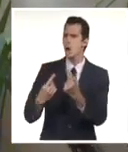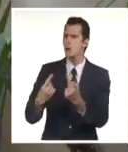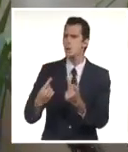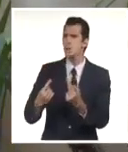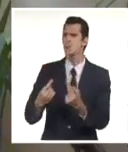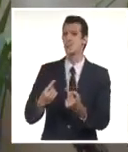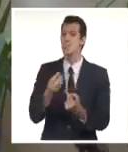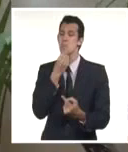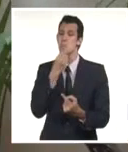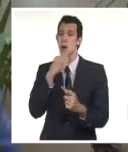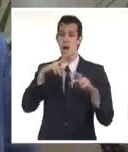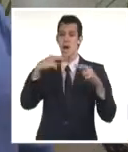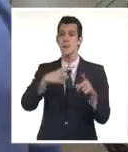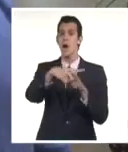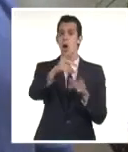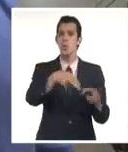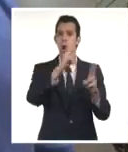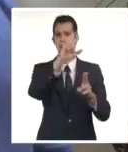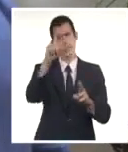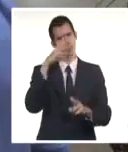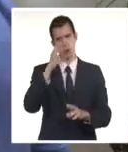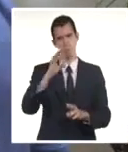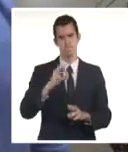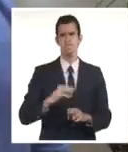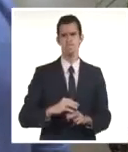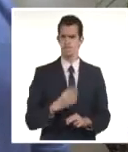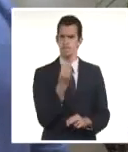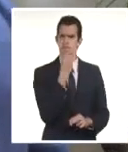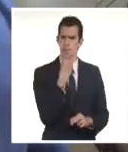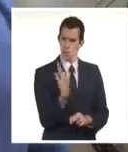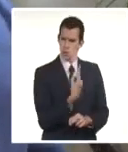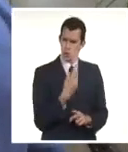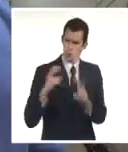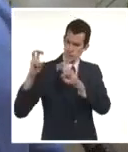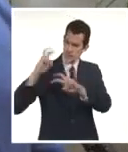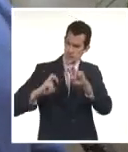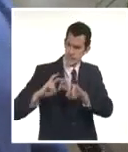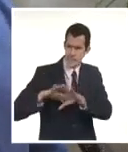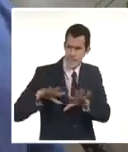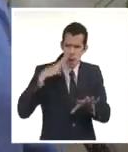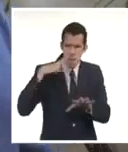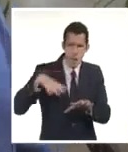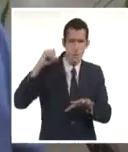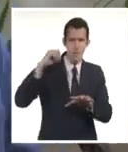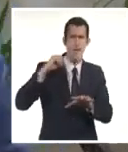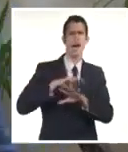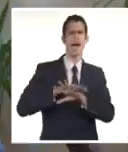para evitar daños de este tipo. Yo creo que se ha organizado el trabajo,